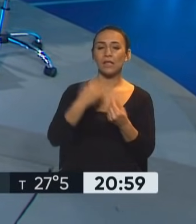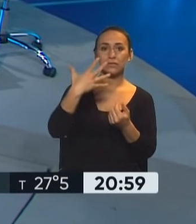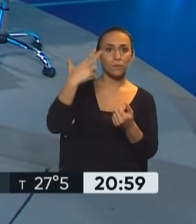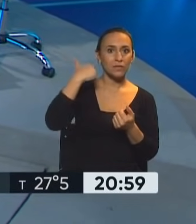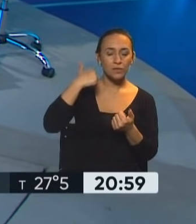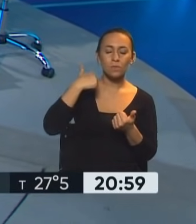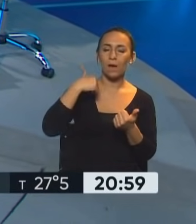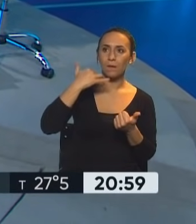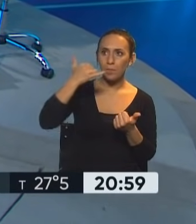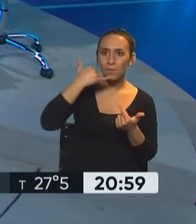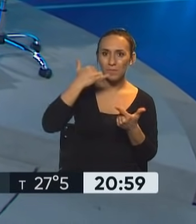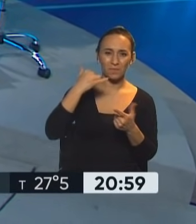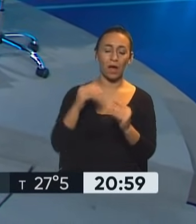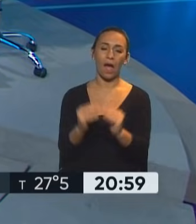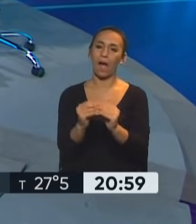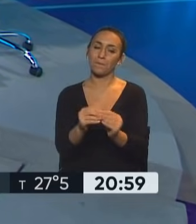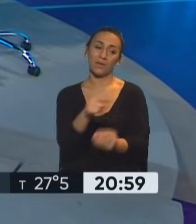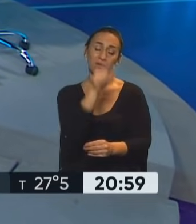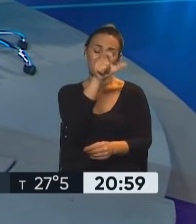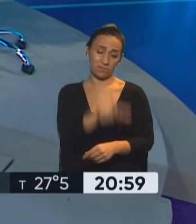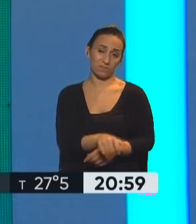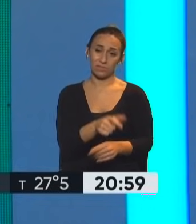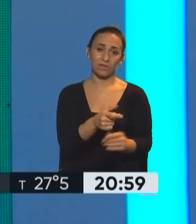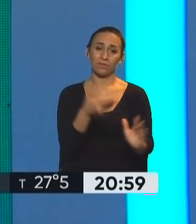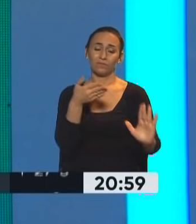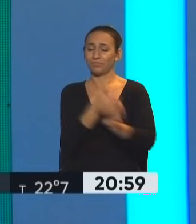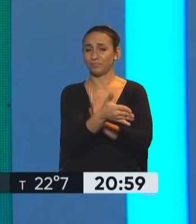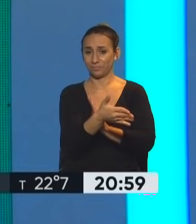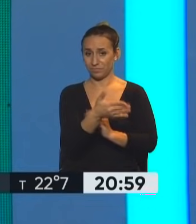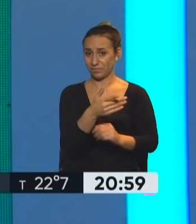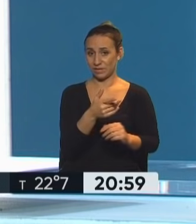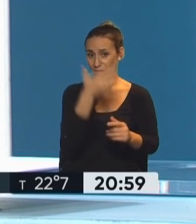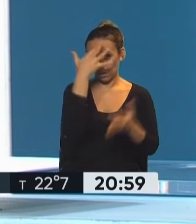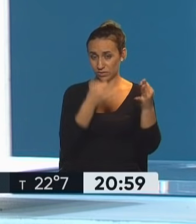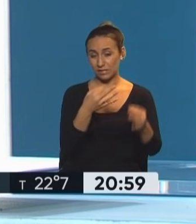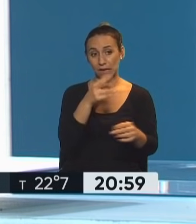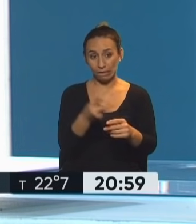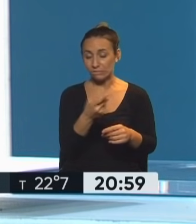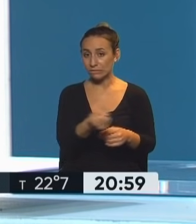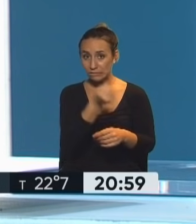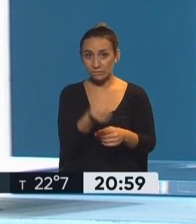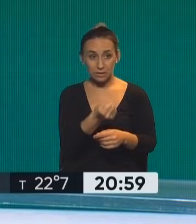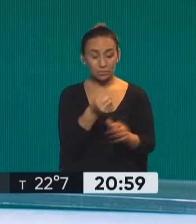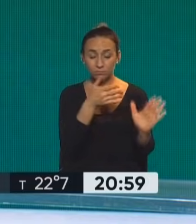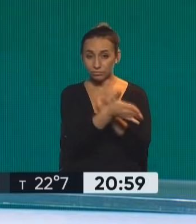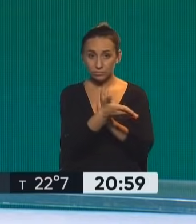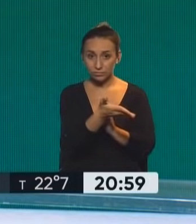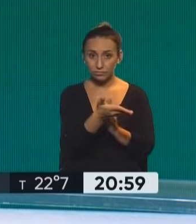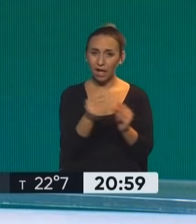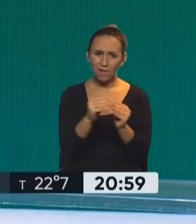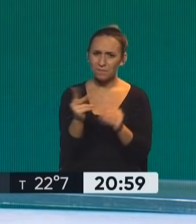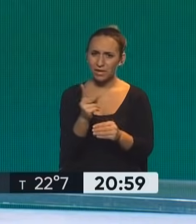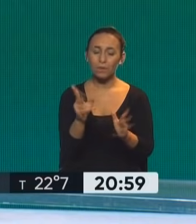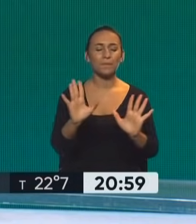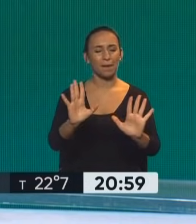el íntimo amigo de un delincuente, de un prófugo de la justicia. Volvieron las alertas rojas. Bueno, déjenme tirar este dato antes de irme, que lo prometí y no me quiero ir